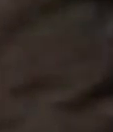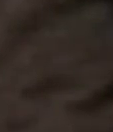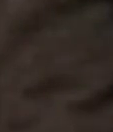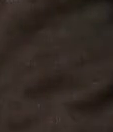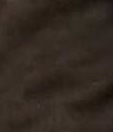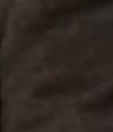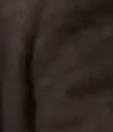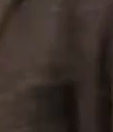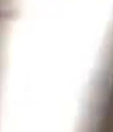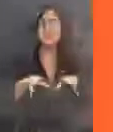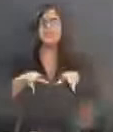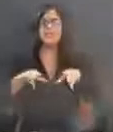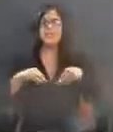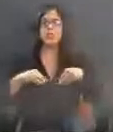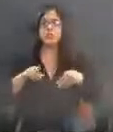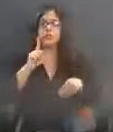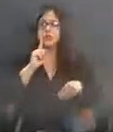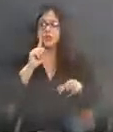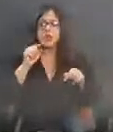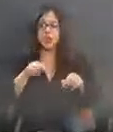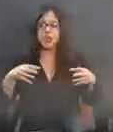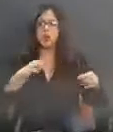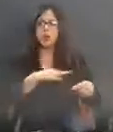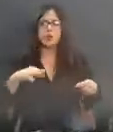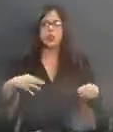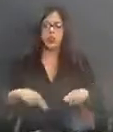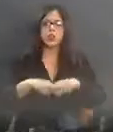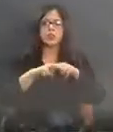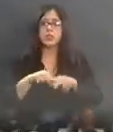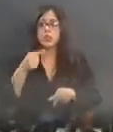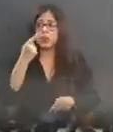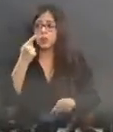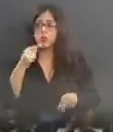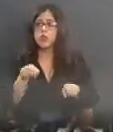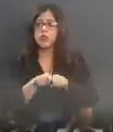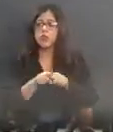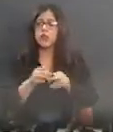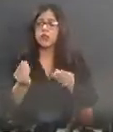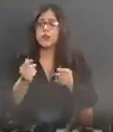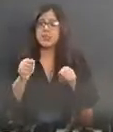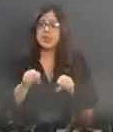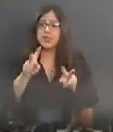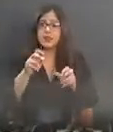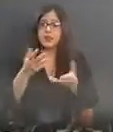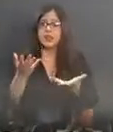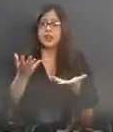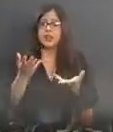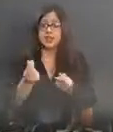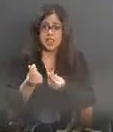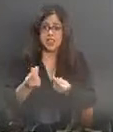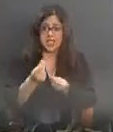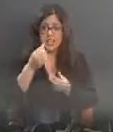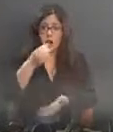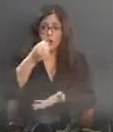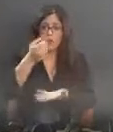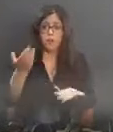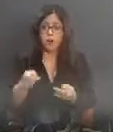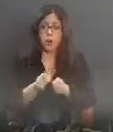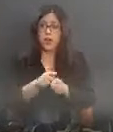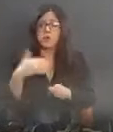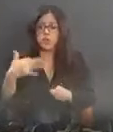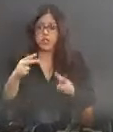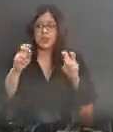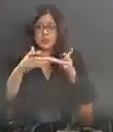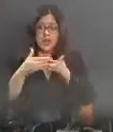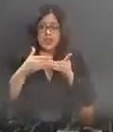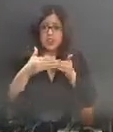efectivamente asume la cartera de Hacienda. Cristian, más adelante podemos revisar también cómo está la bolsa, cómo está reaccionando por supuesto también la bolsa, porque es importante además del dólar, ¿no? Está subiendo